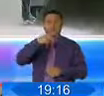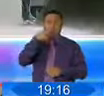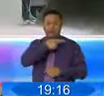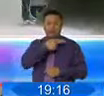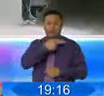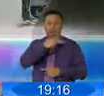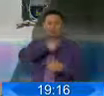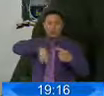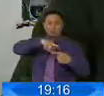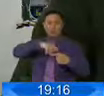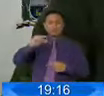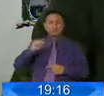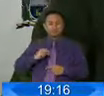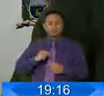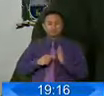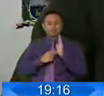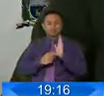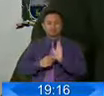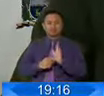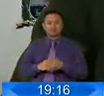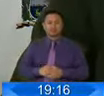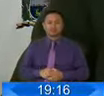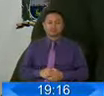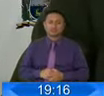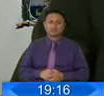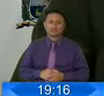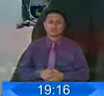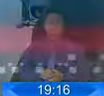Los detalles en breves minutos.